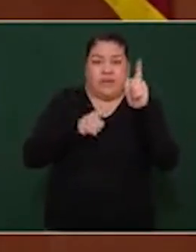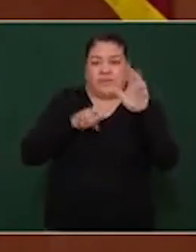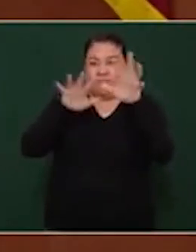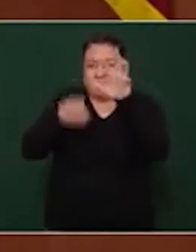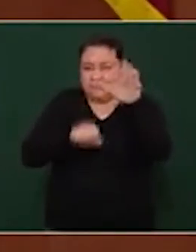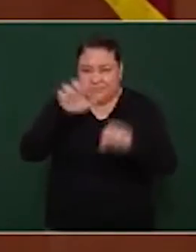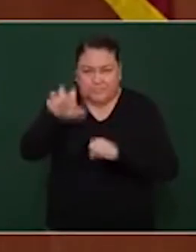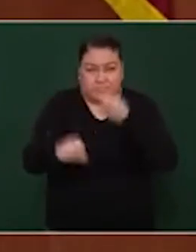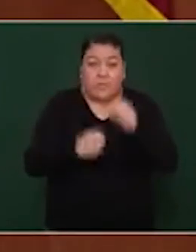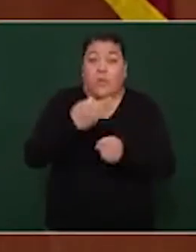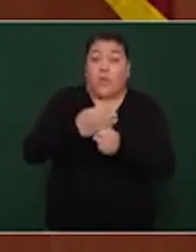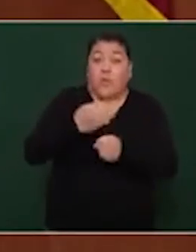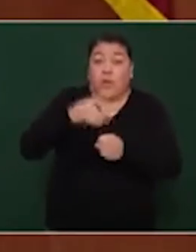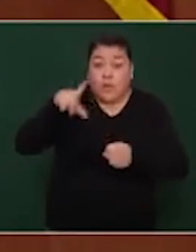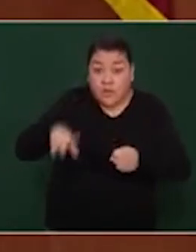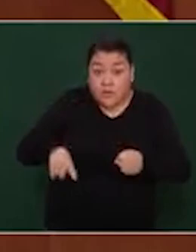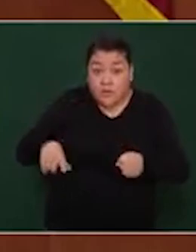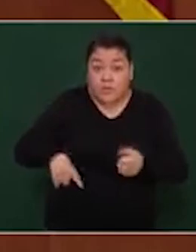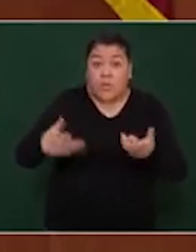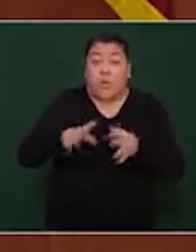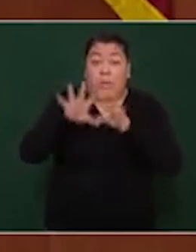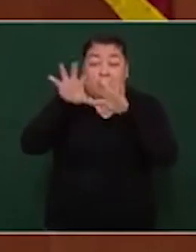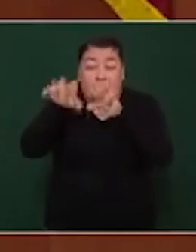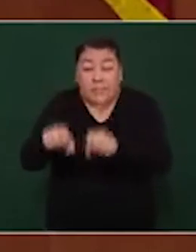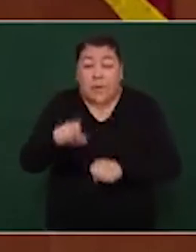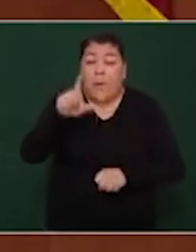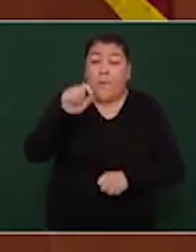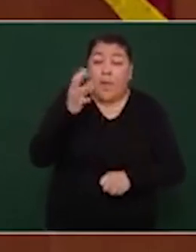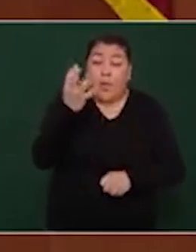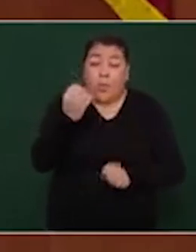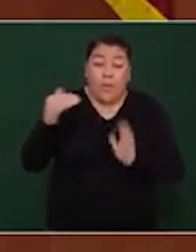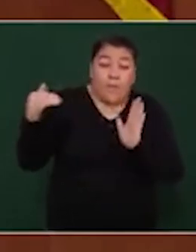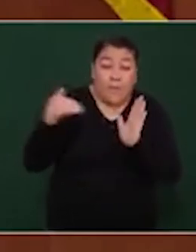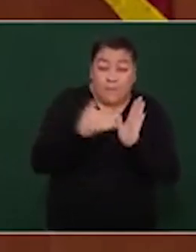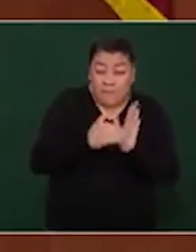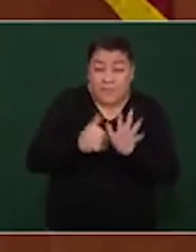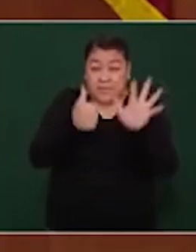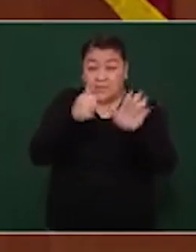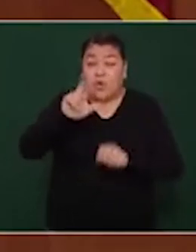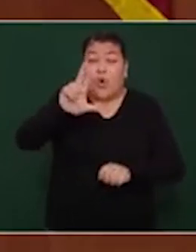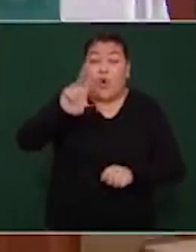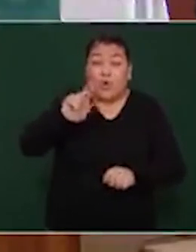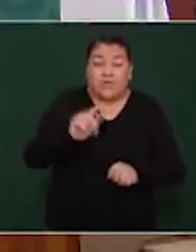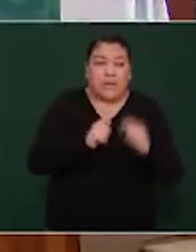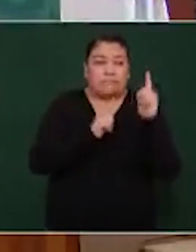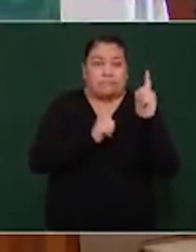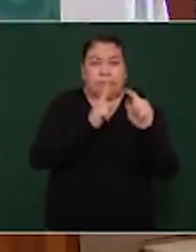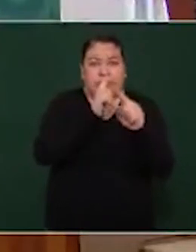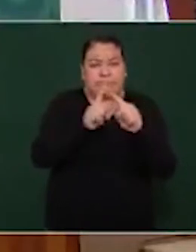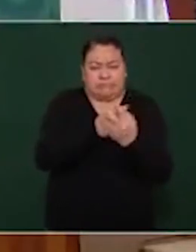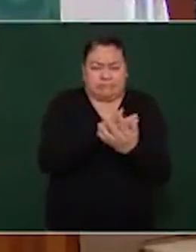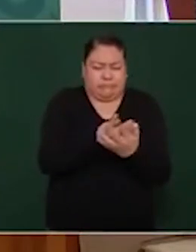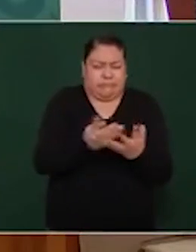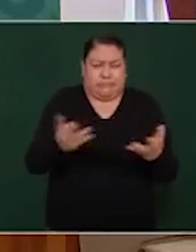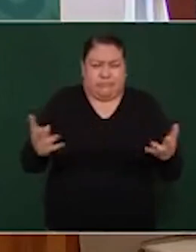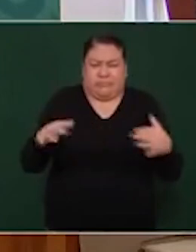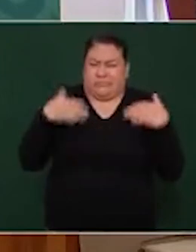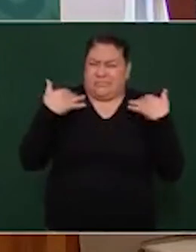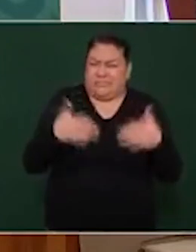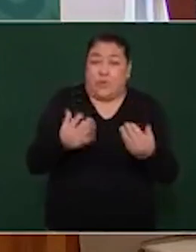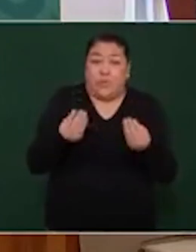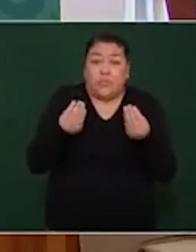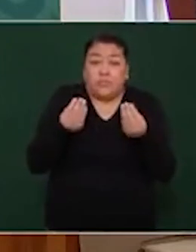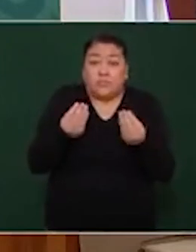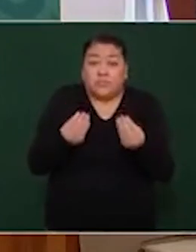actual administración, se han asegurado 29.680 armas de fuego, que es una cifra mayor